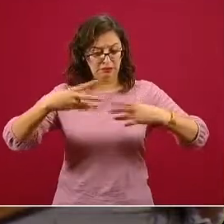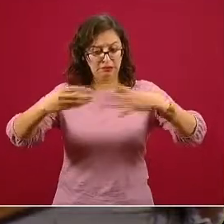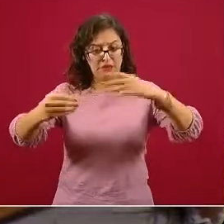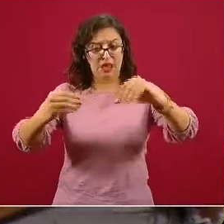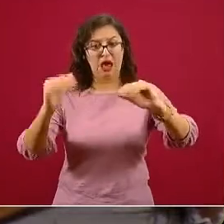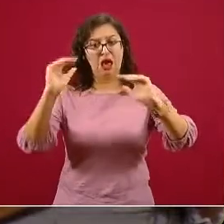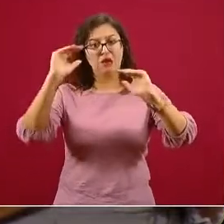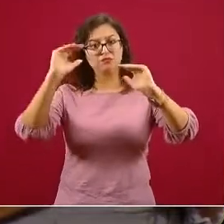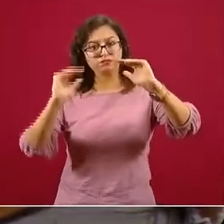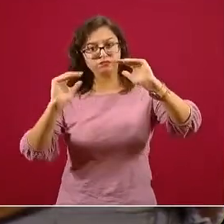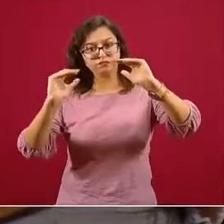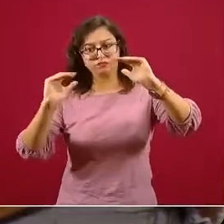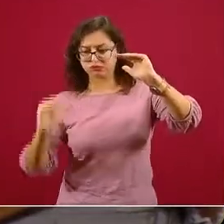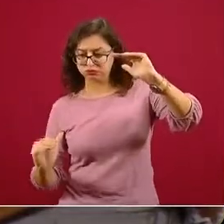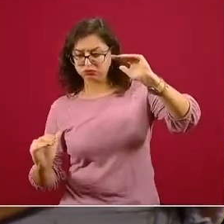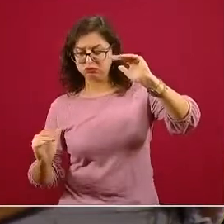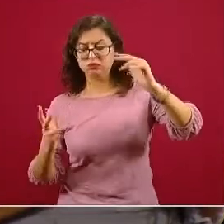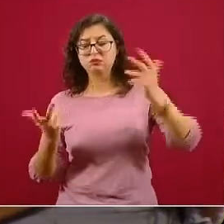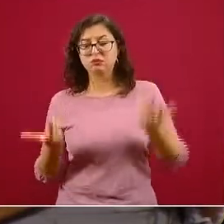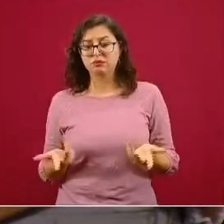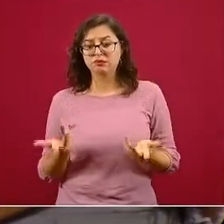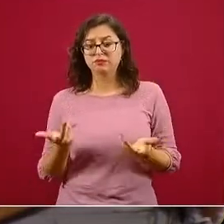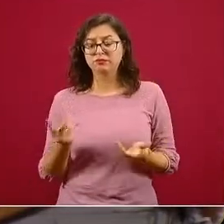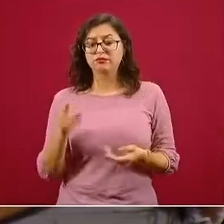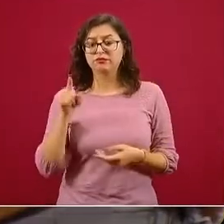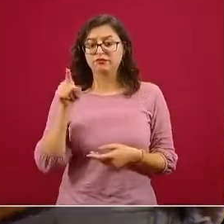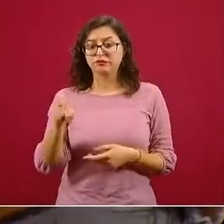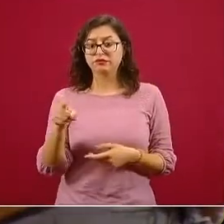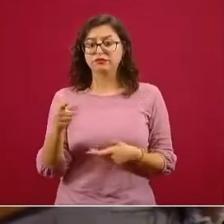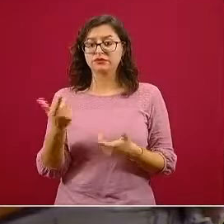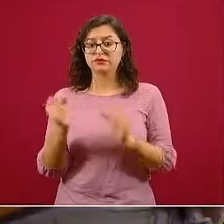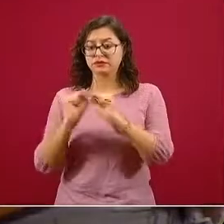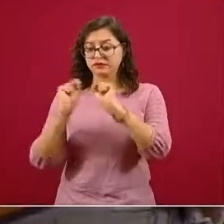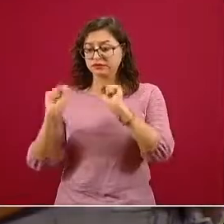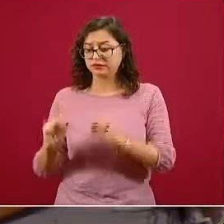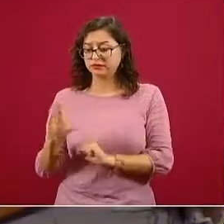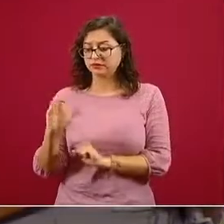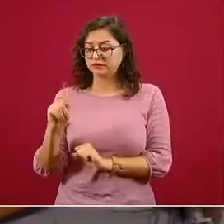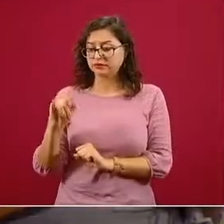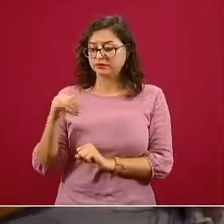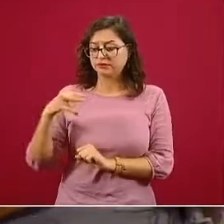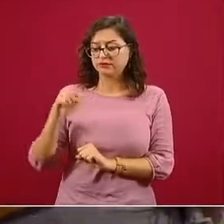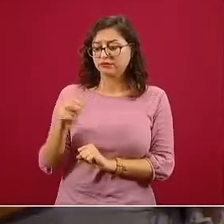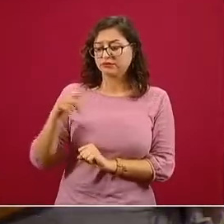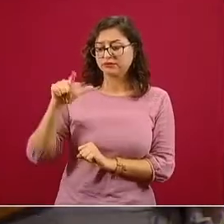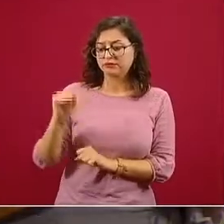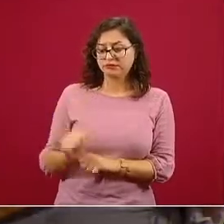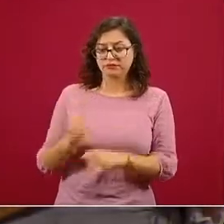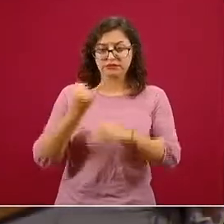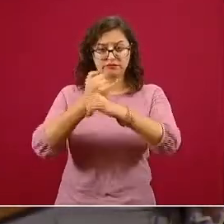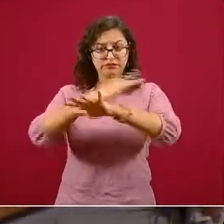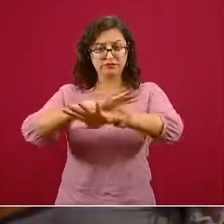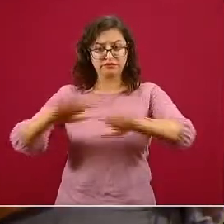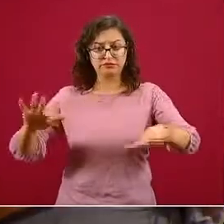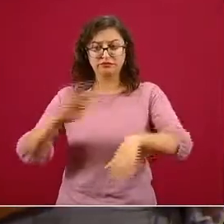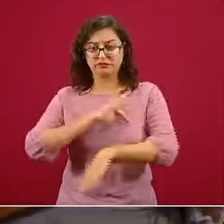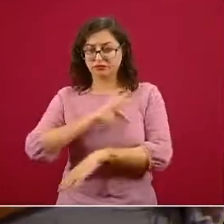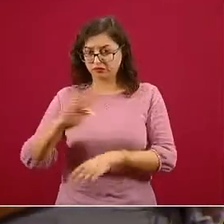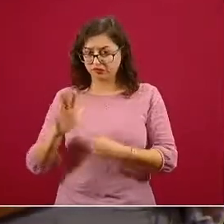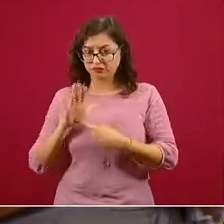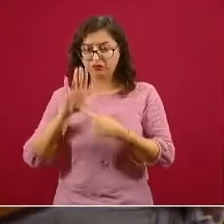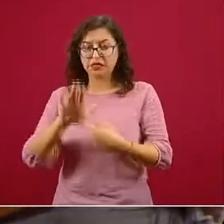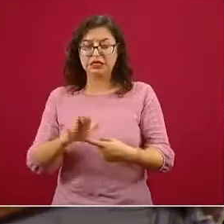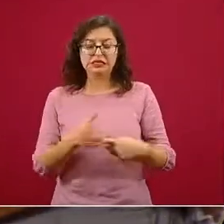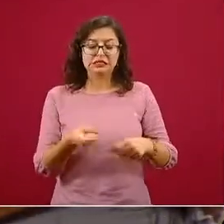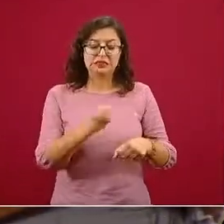curva, pudieran estar los datos del sistema Centinela, y si nos los pudiera presentar. Nos los presentó en la semana 13, nos